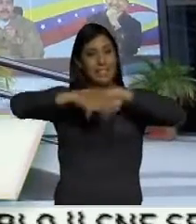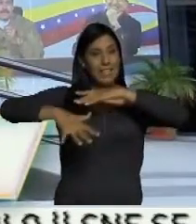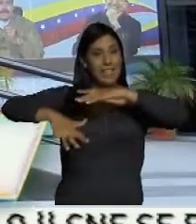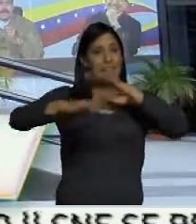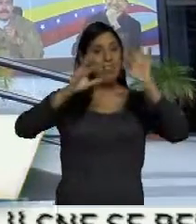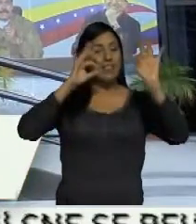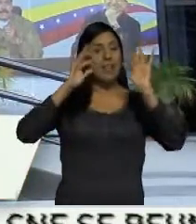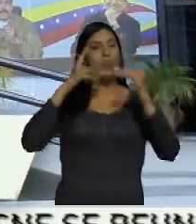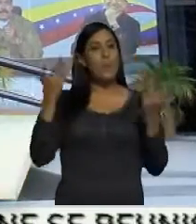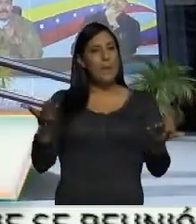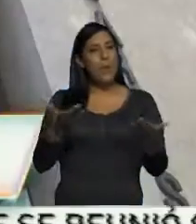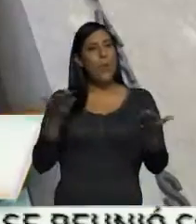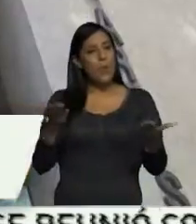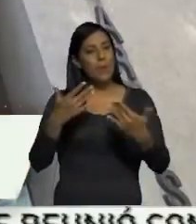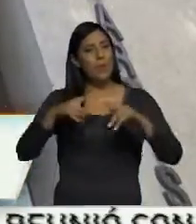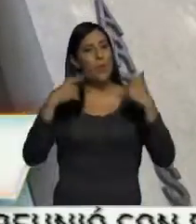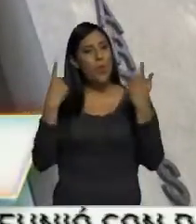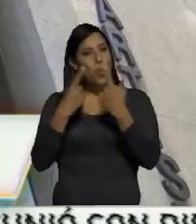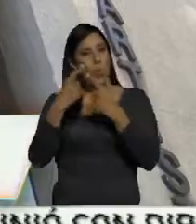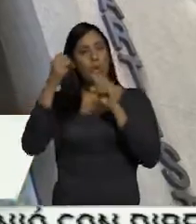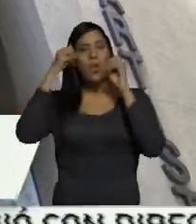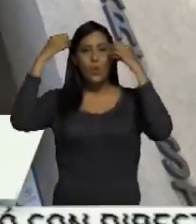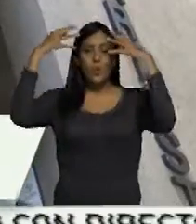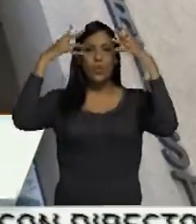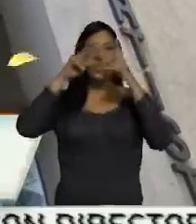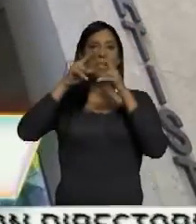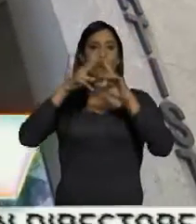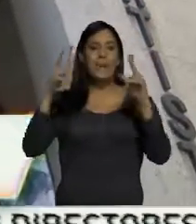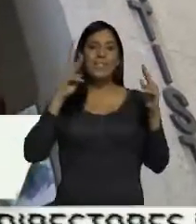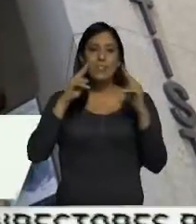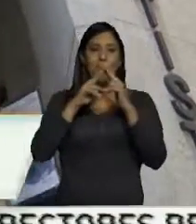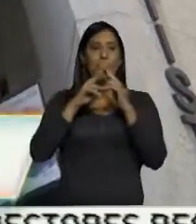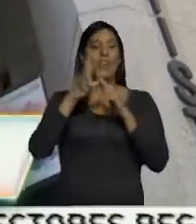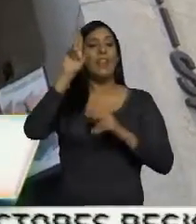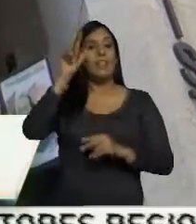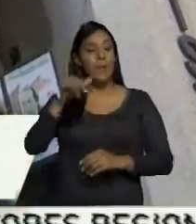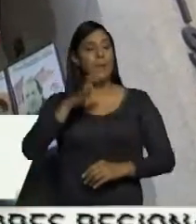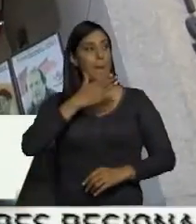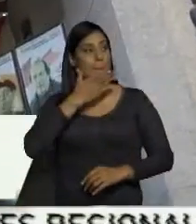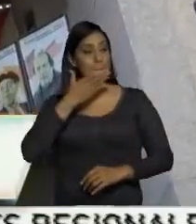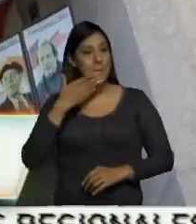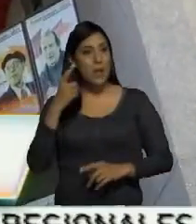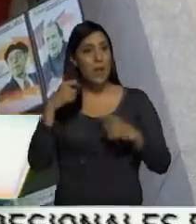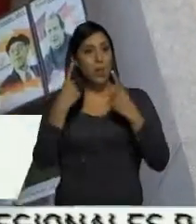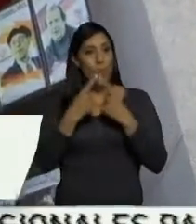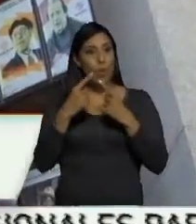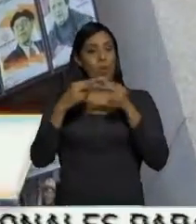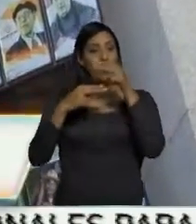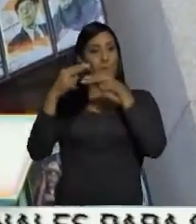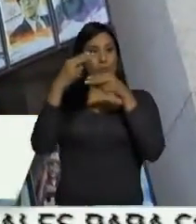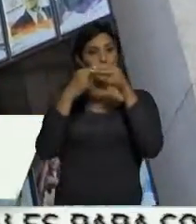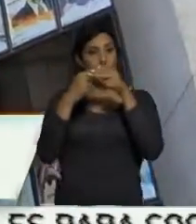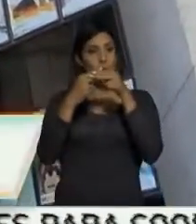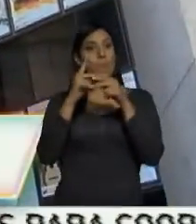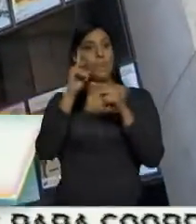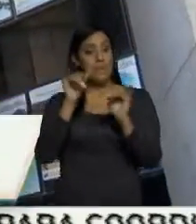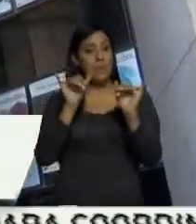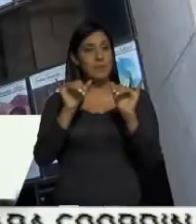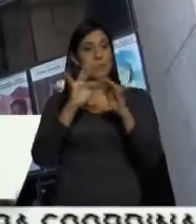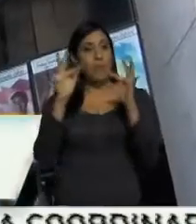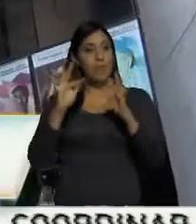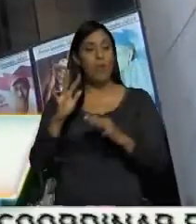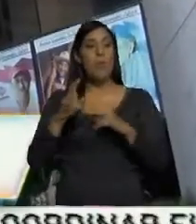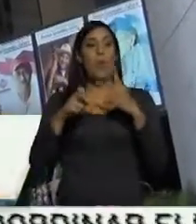artista para promover los espacios de luz paz y encuentro así como mejoras en la infraestructura de la misma